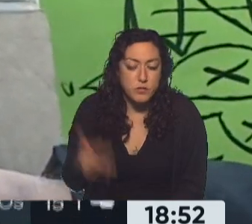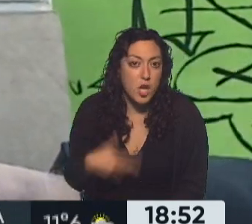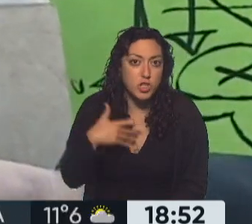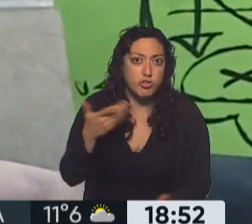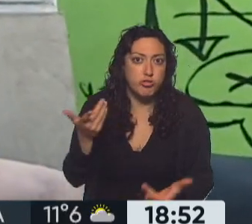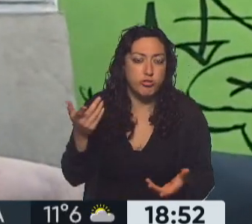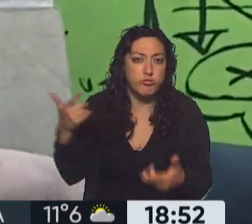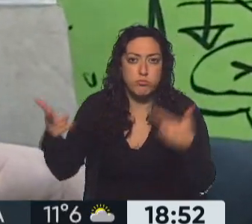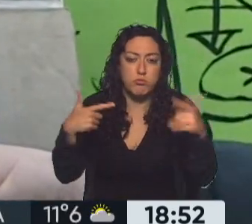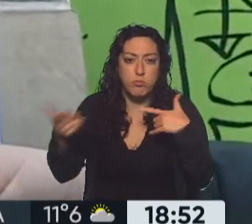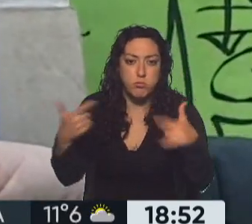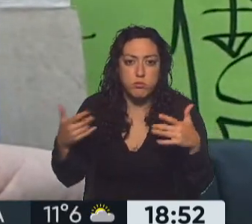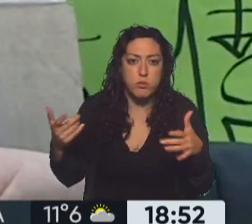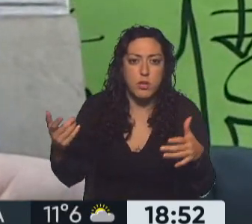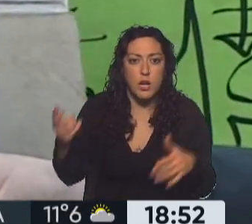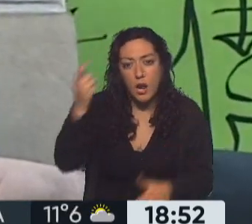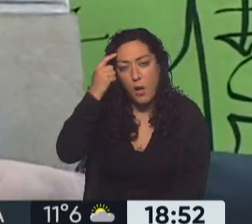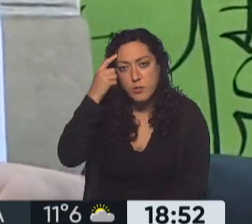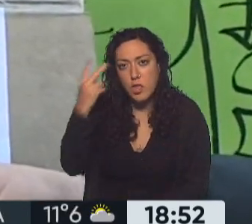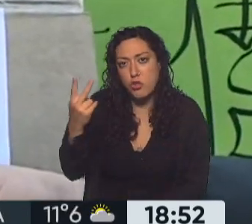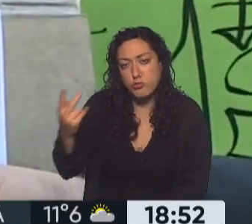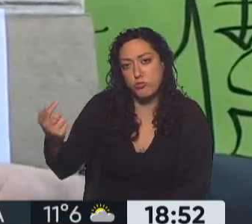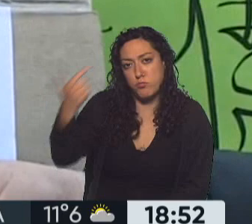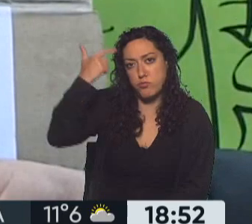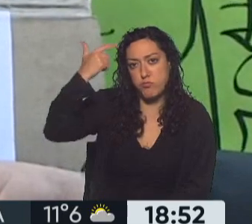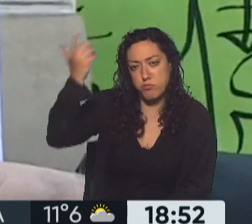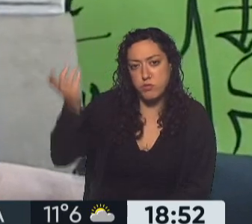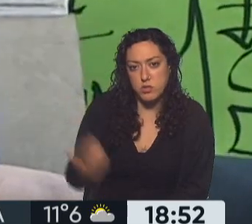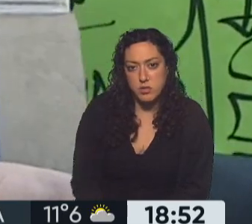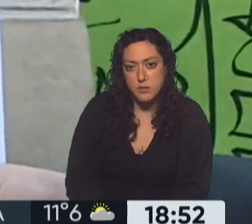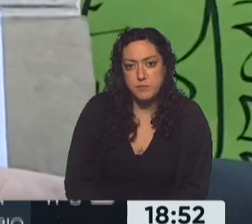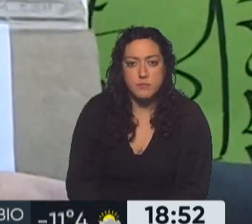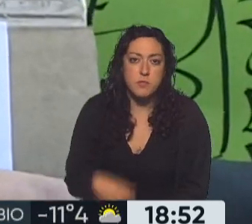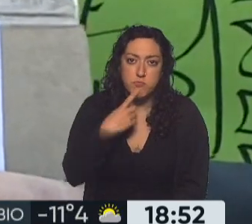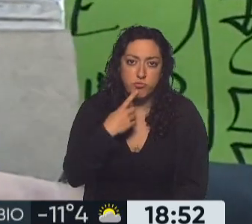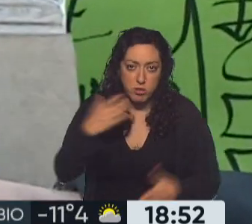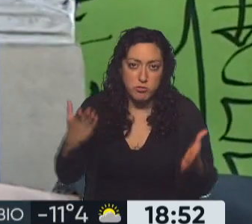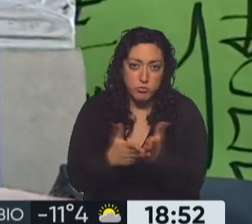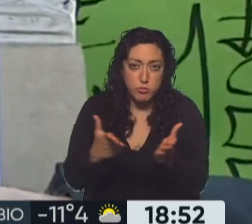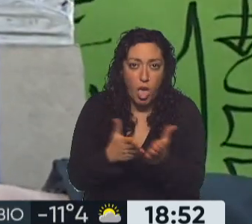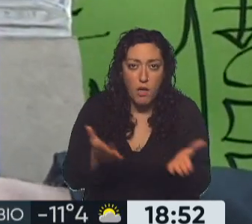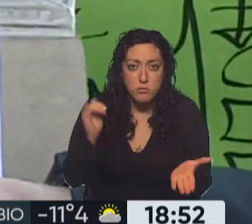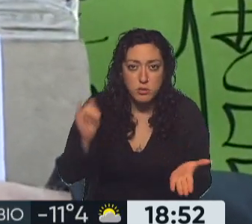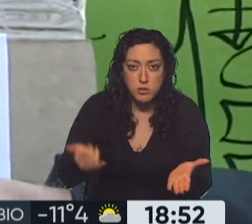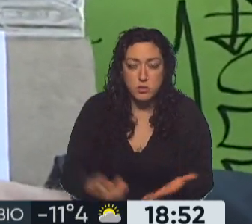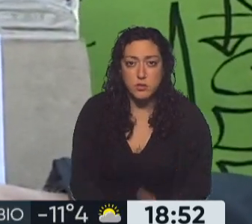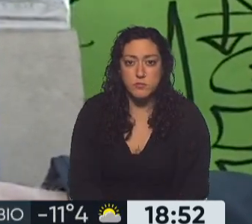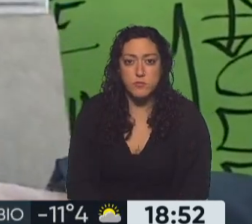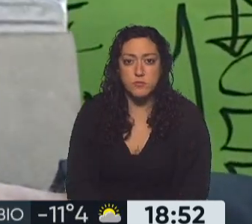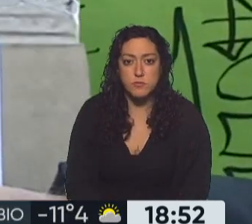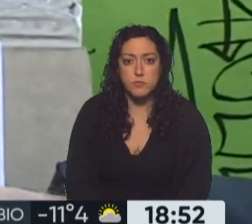salieron a tirar tiros y le dieron 2 tiros en la cabeza. Un chico que tenía estudios, porque había estudiado,